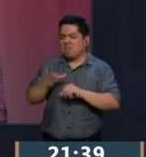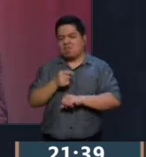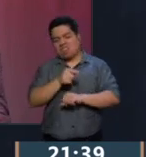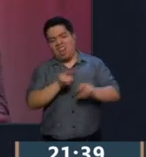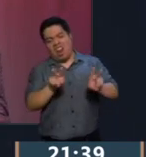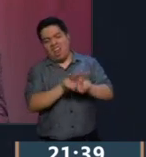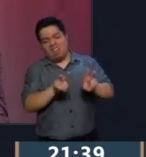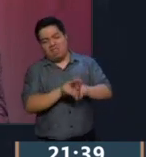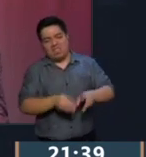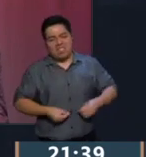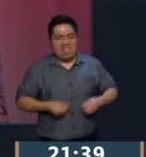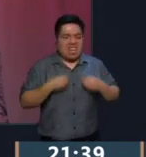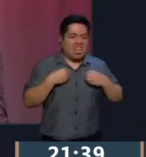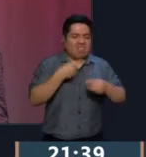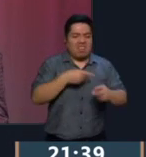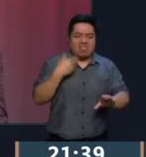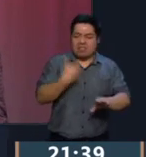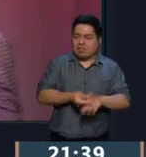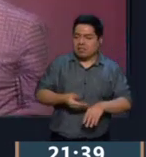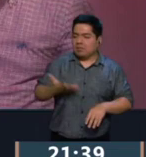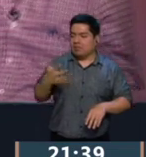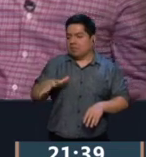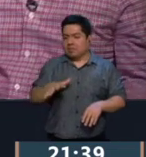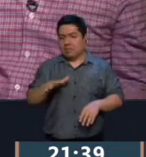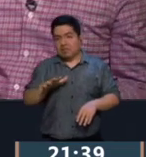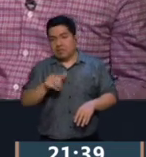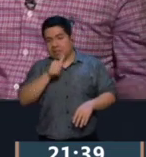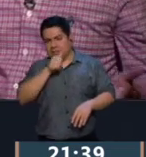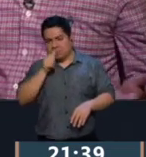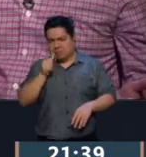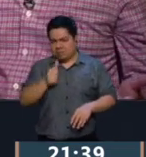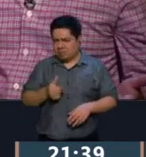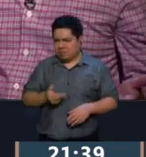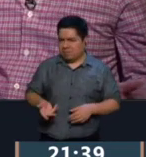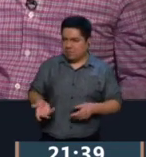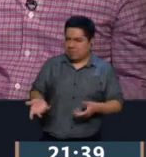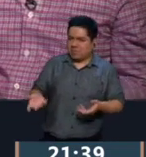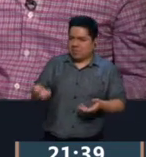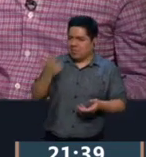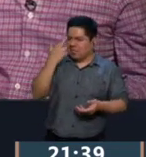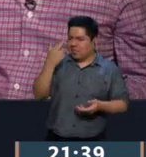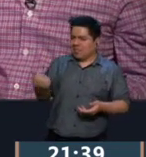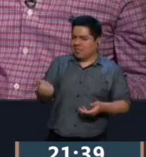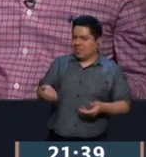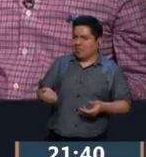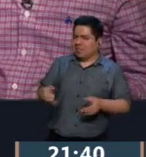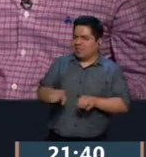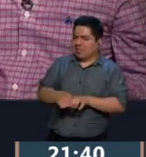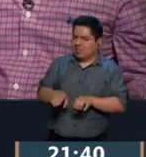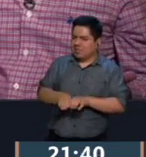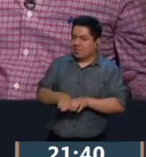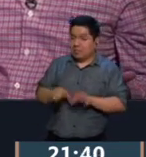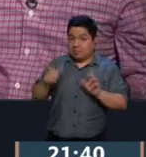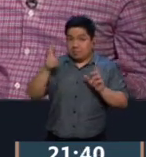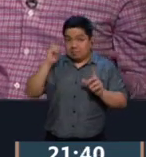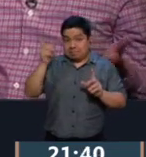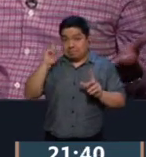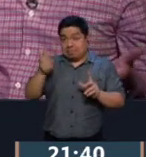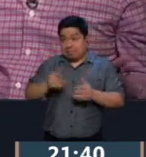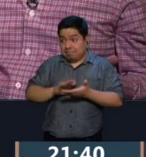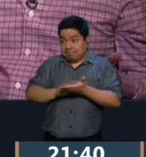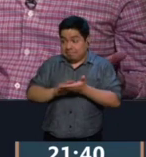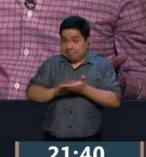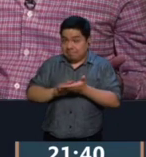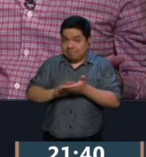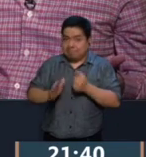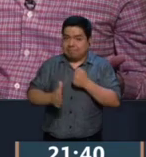que viven en las colonias que son 10 de Benito Juárez. Eso no es razonable, eso, perdón. Coincido. Ojalá lo retiren Sí, porque de la